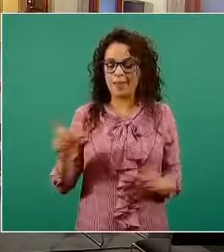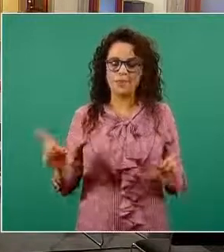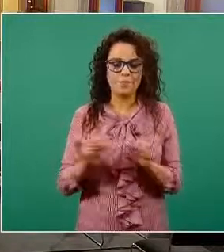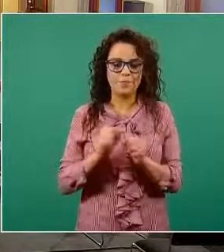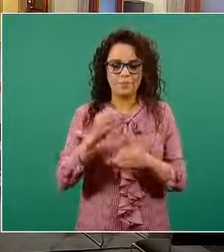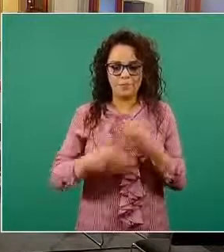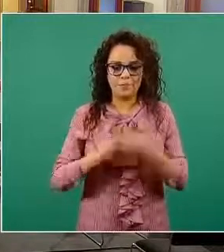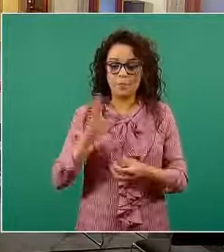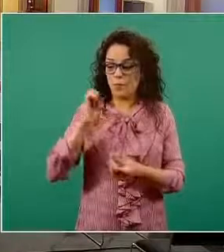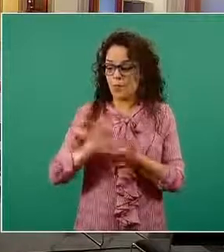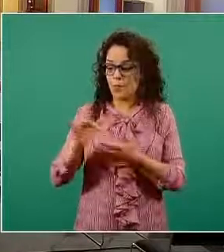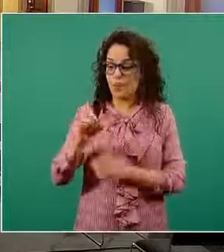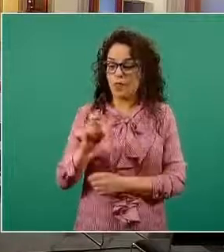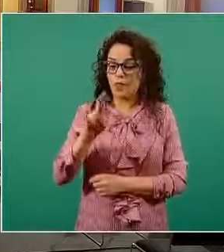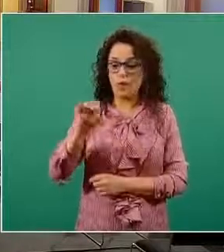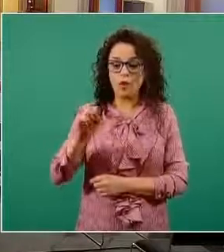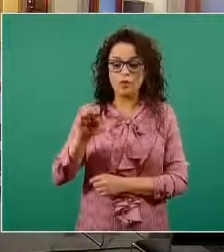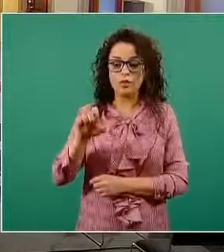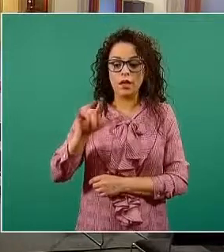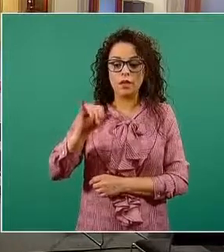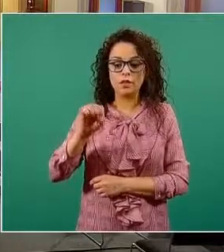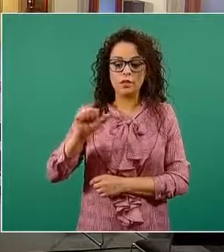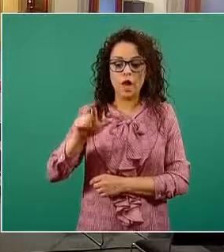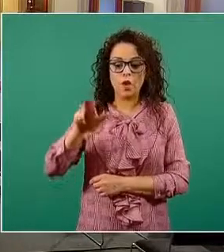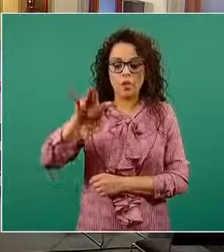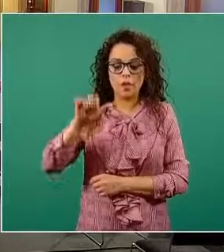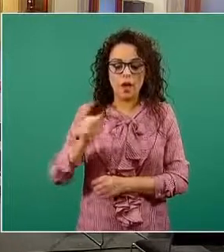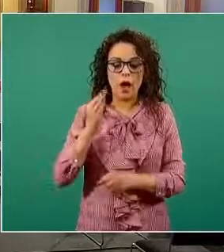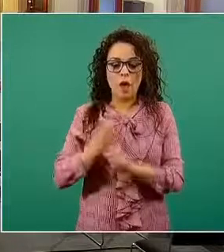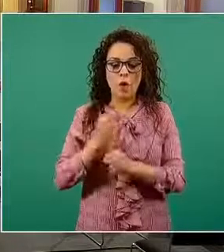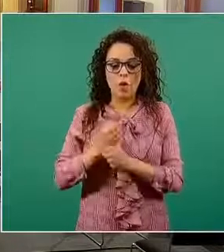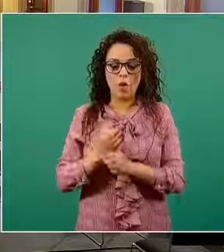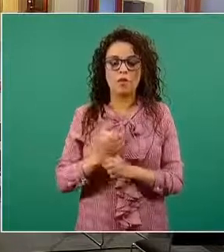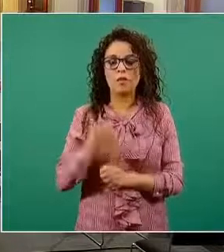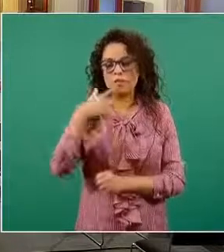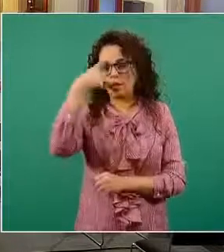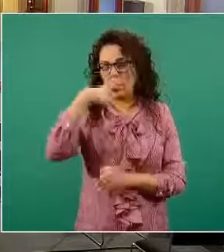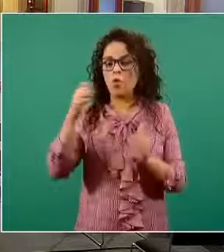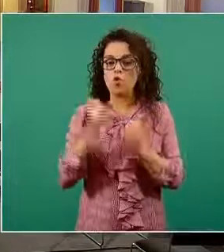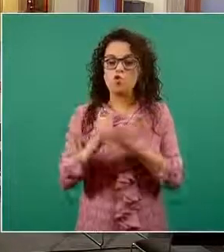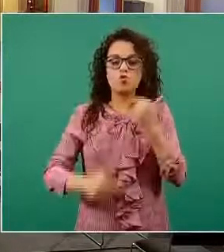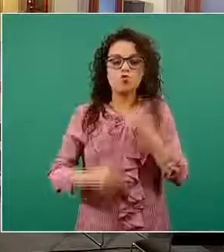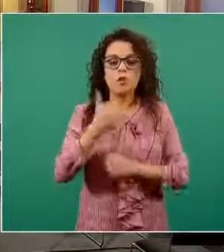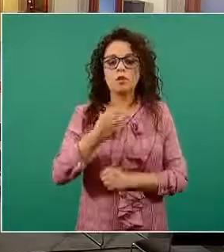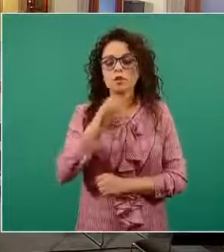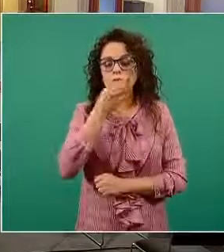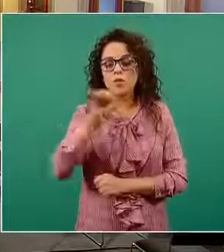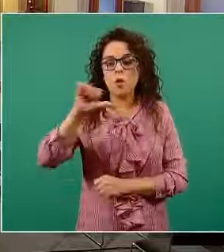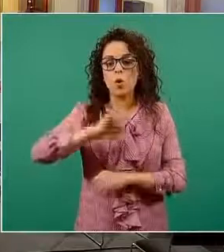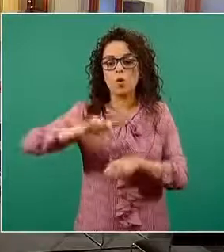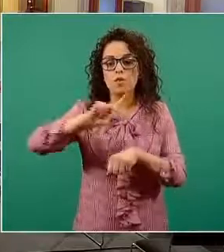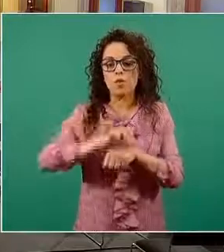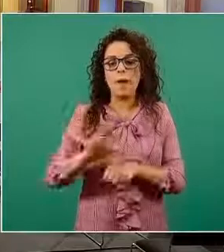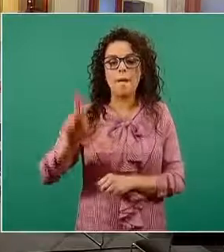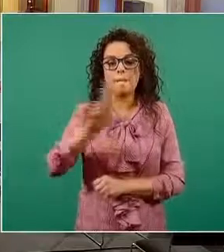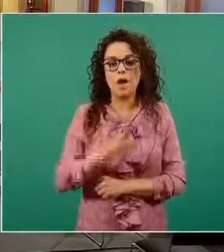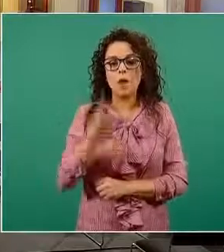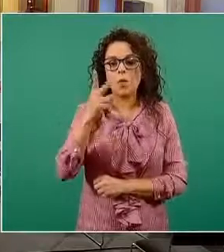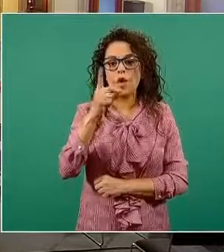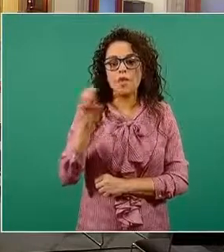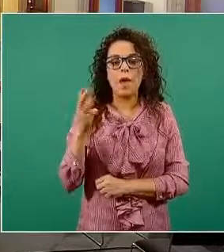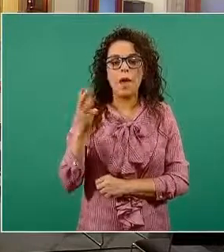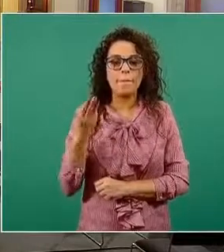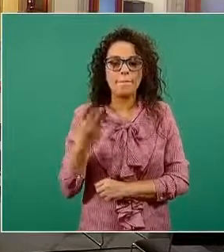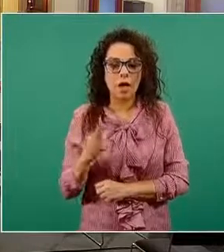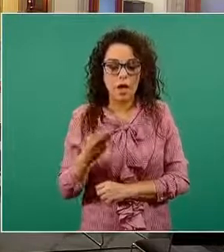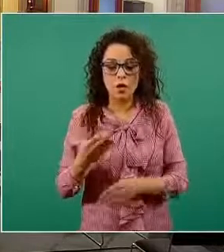Gracias, doctor José Luis Salomía. Son las 19:12 de este martes 4 de mayo. Vamos a continuar